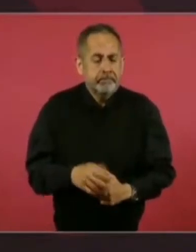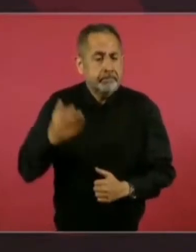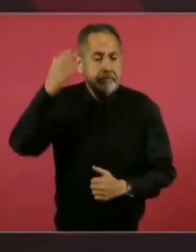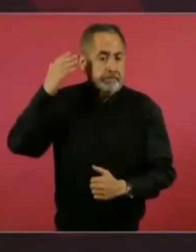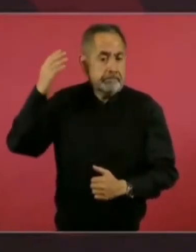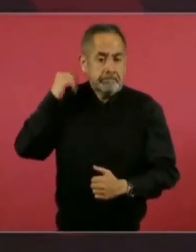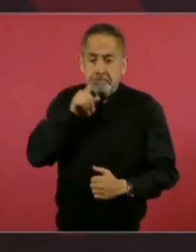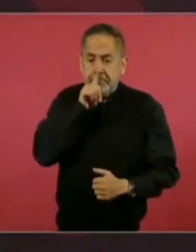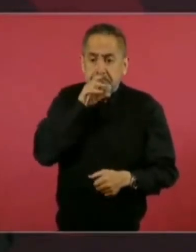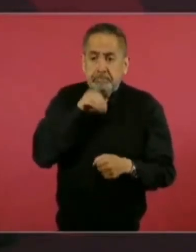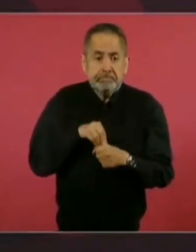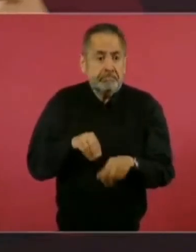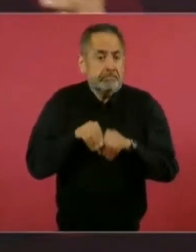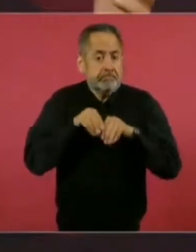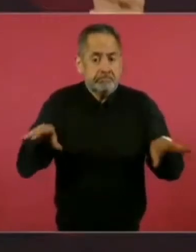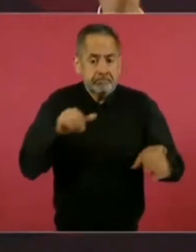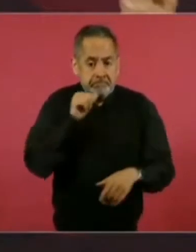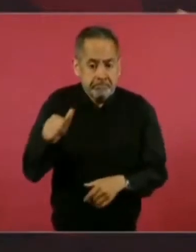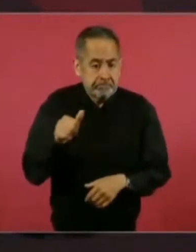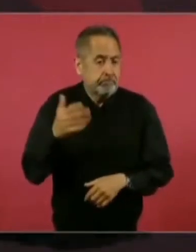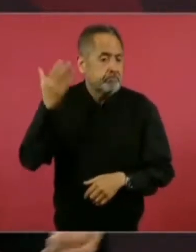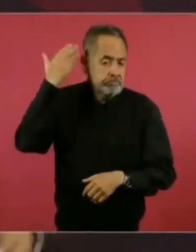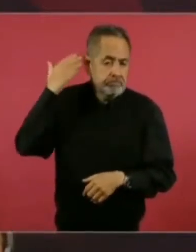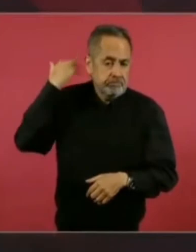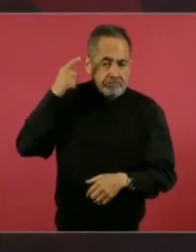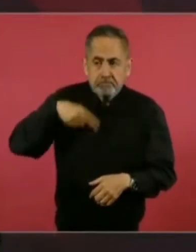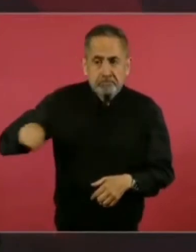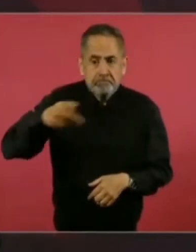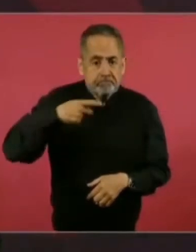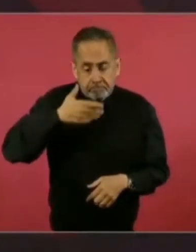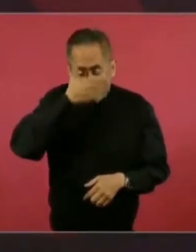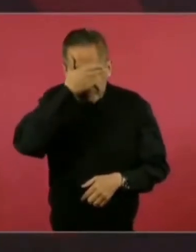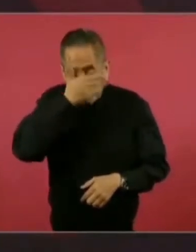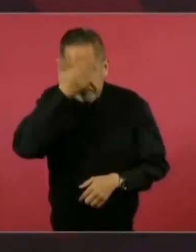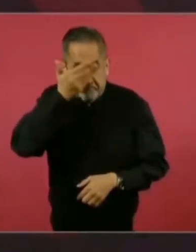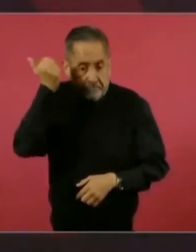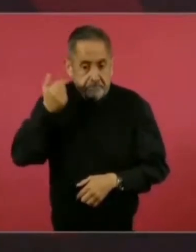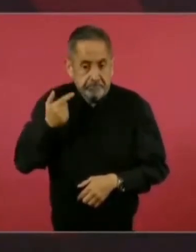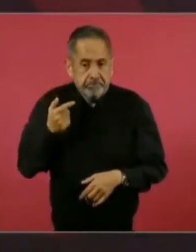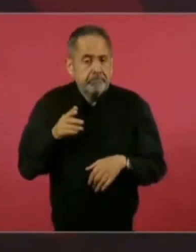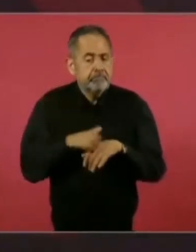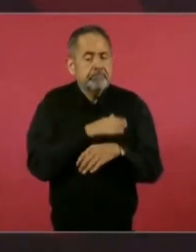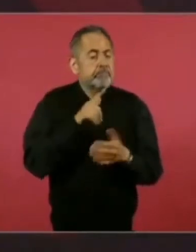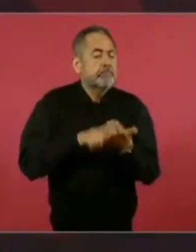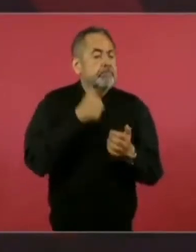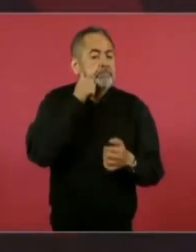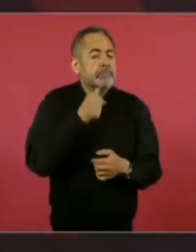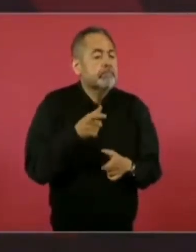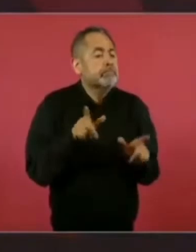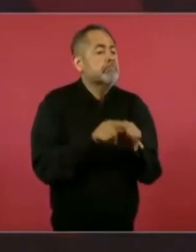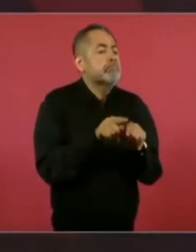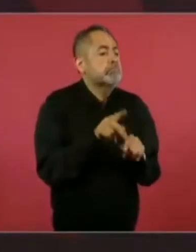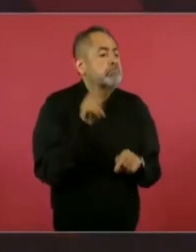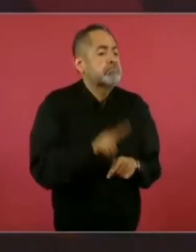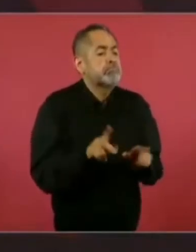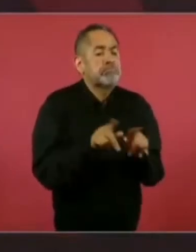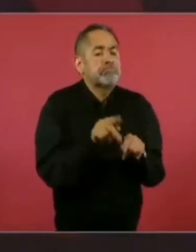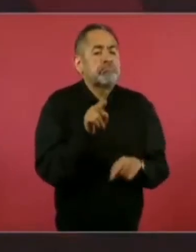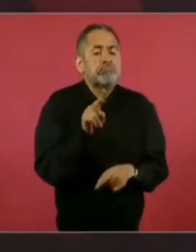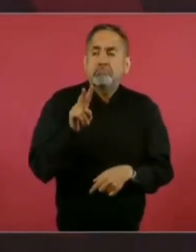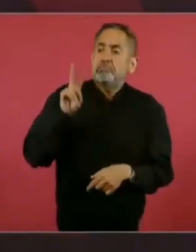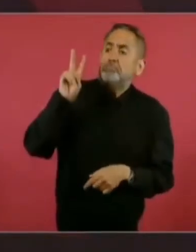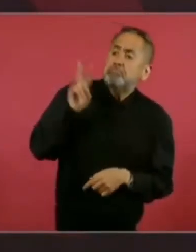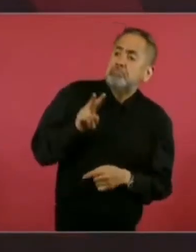conocían, que la gente no sabía, porque siempre se manejó